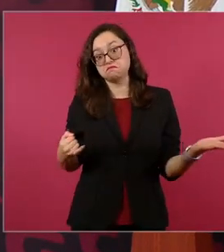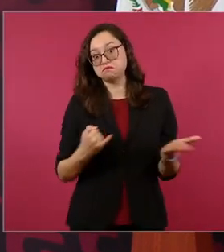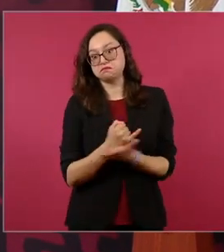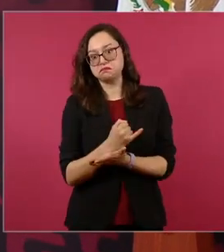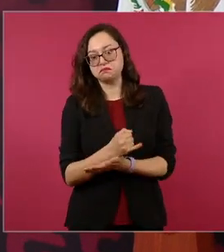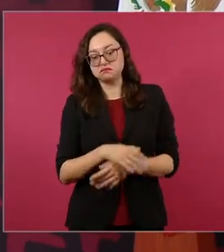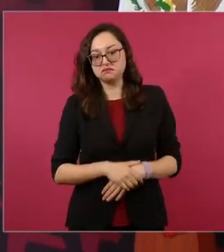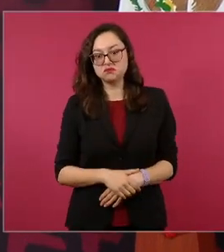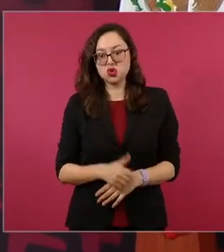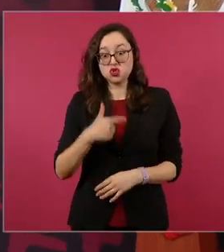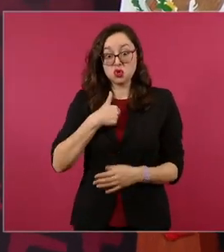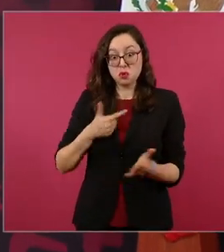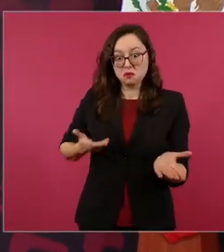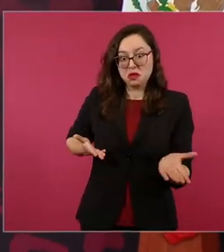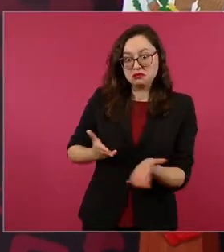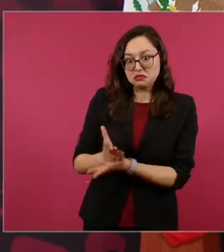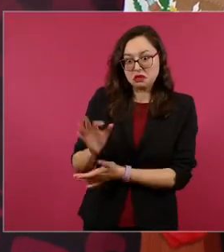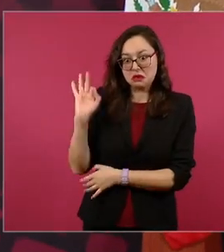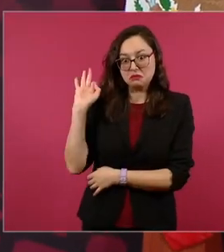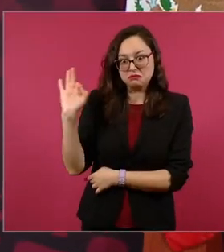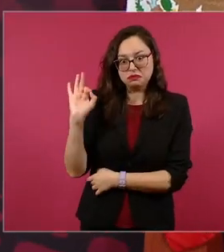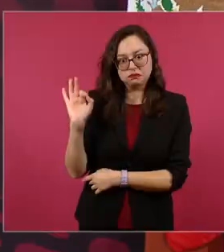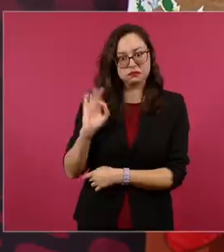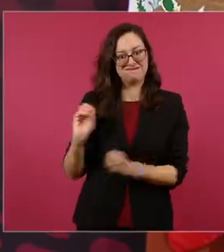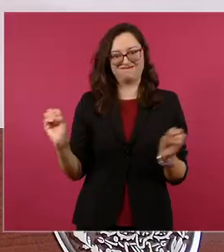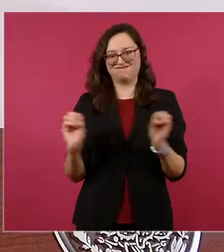Yo no voy a influir en nada,